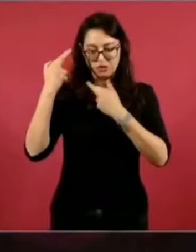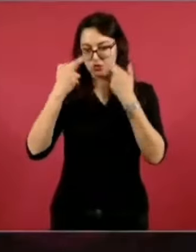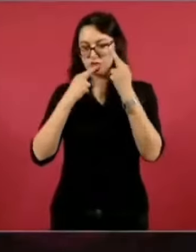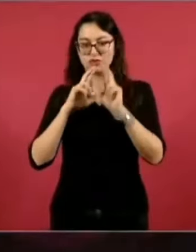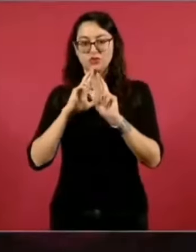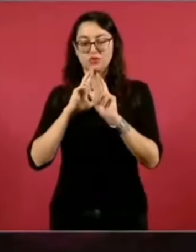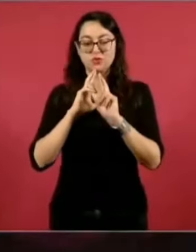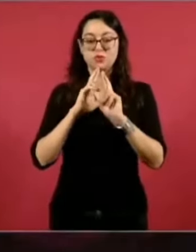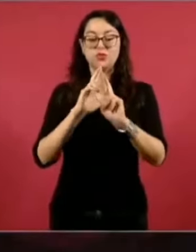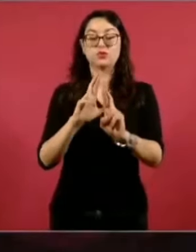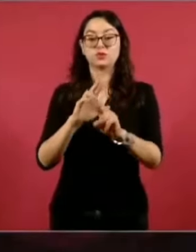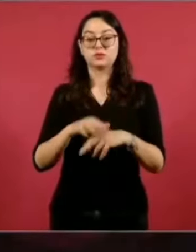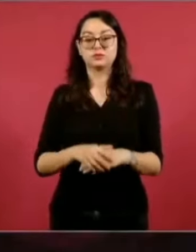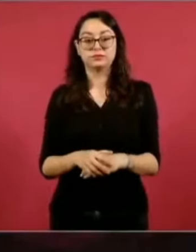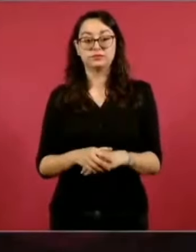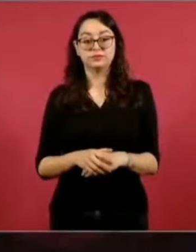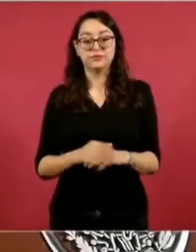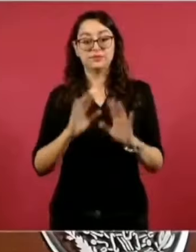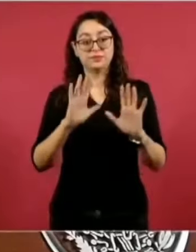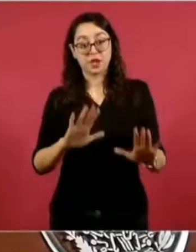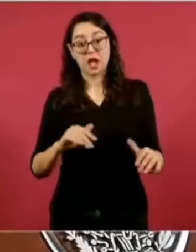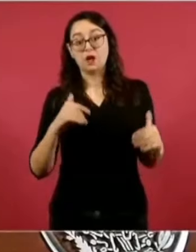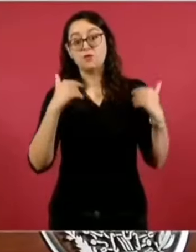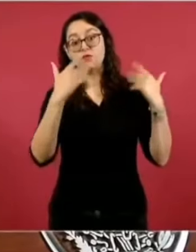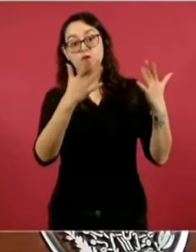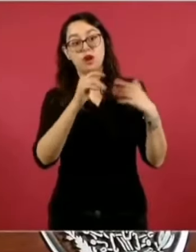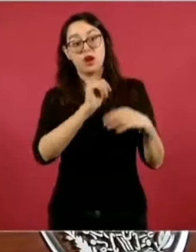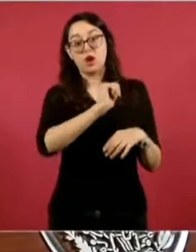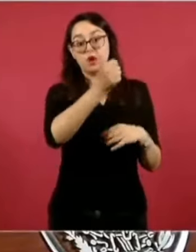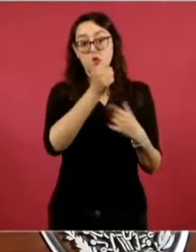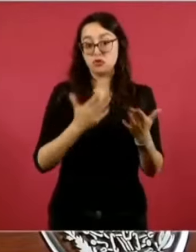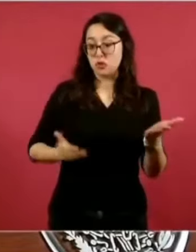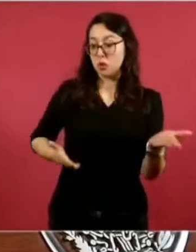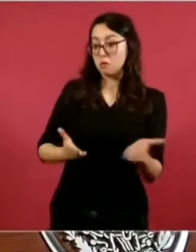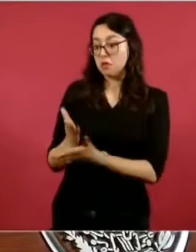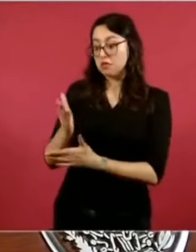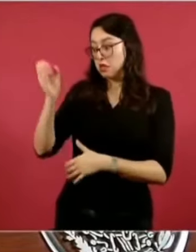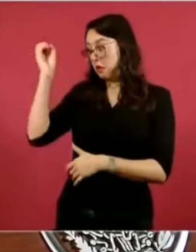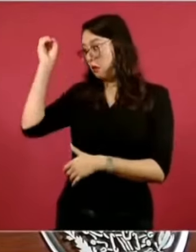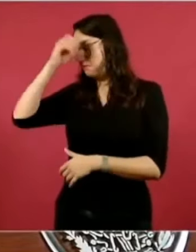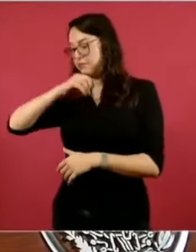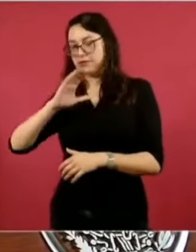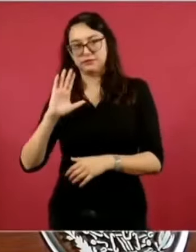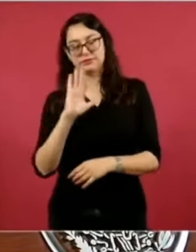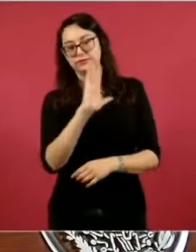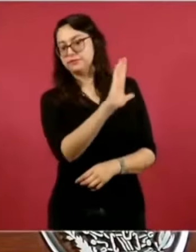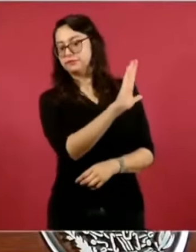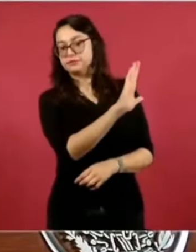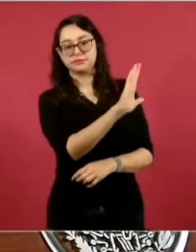ni oficial ni oficiosa del extranjero, hablando